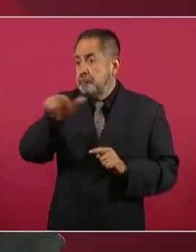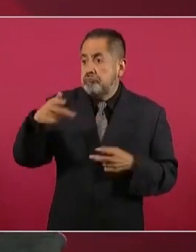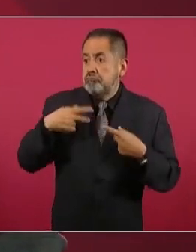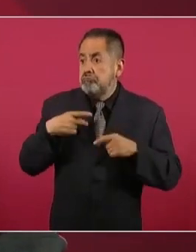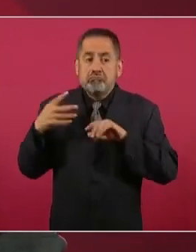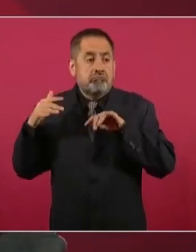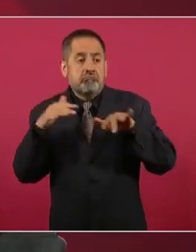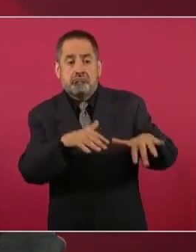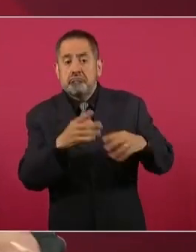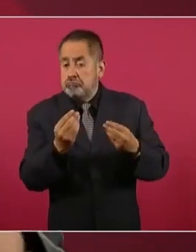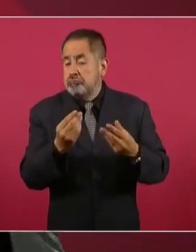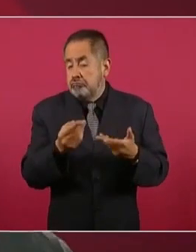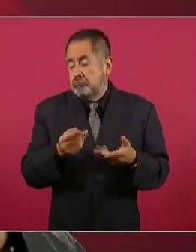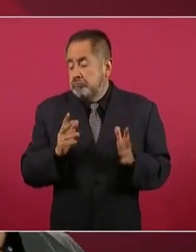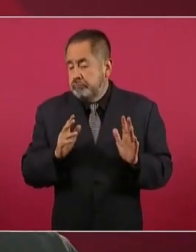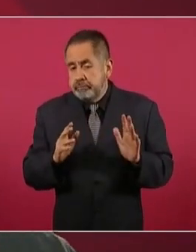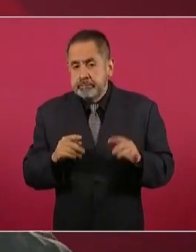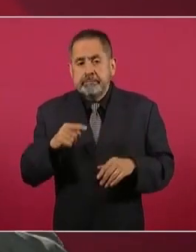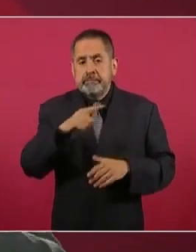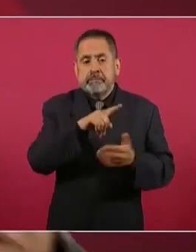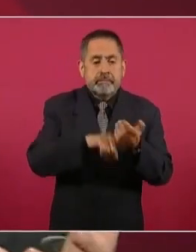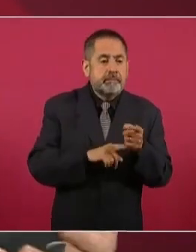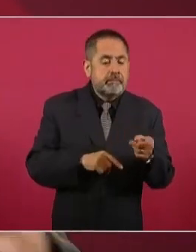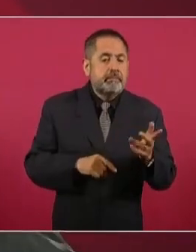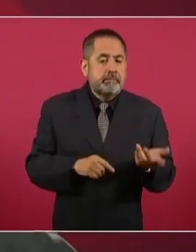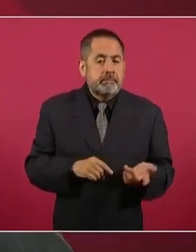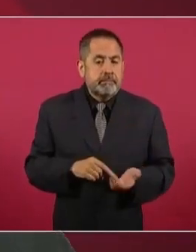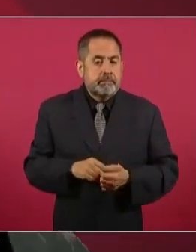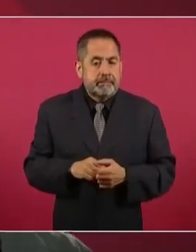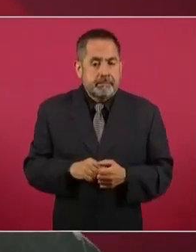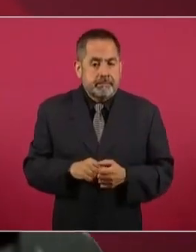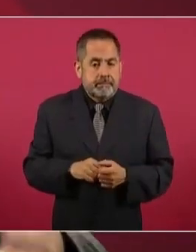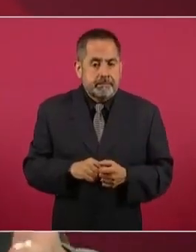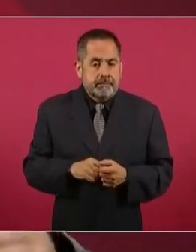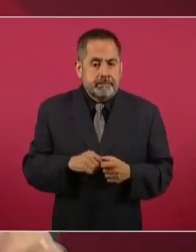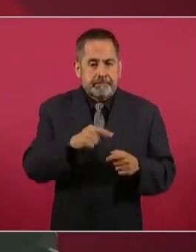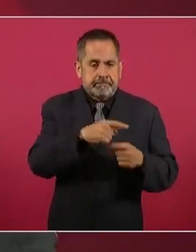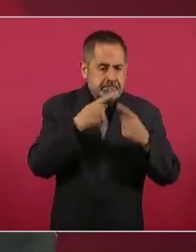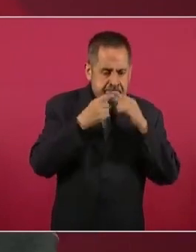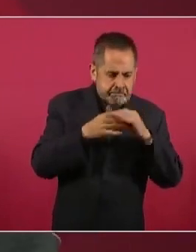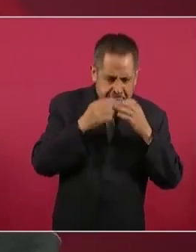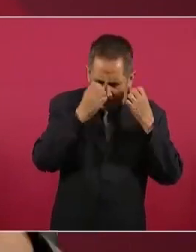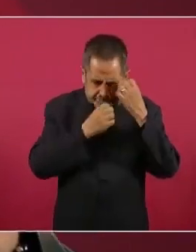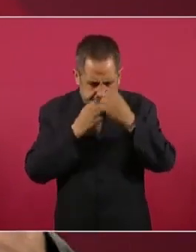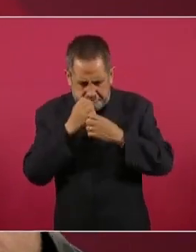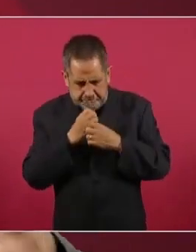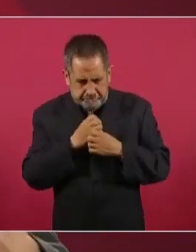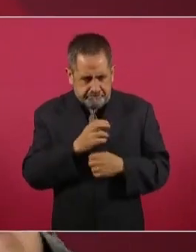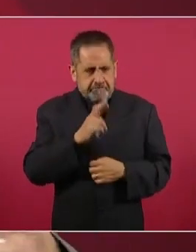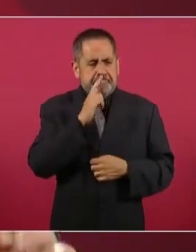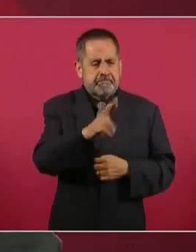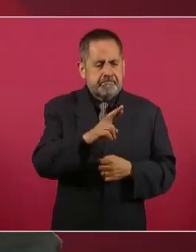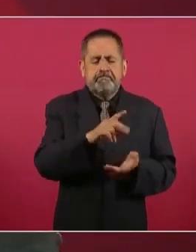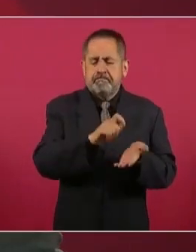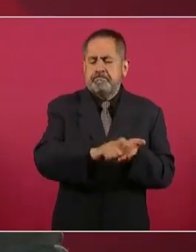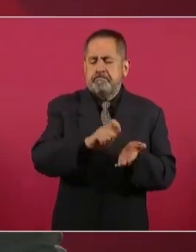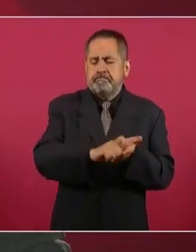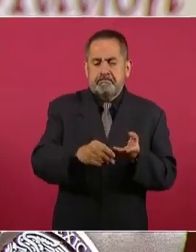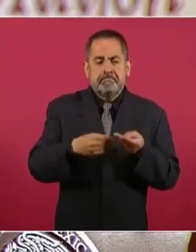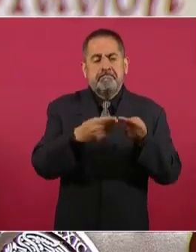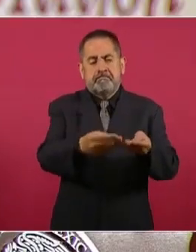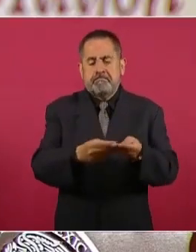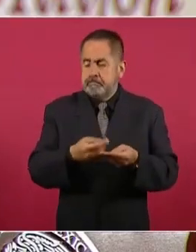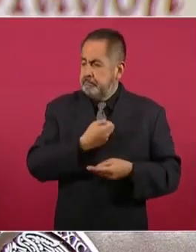importante fue que tienen una resolución inmediata que aparentemente soluciona problemas de